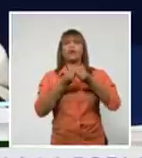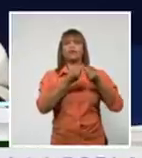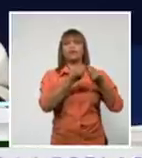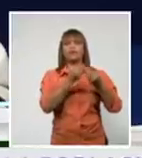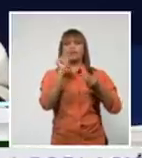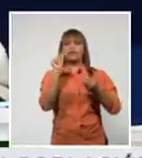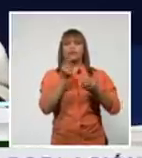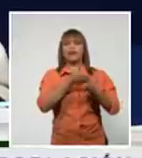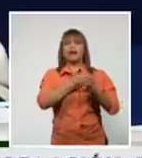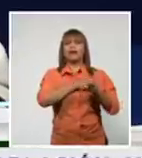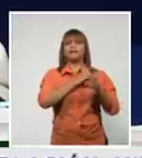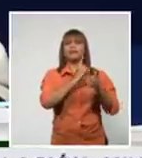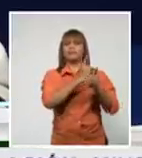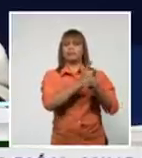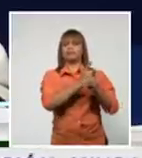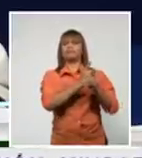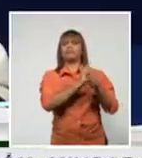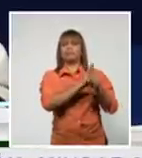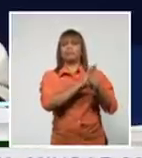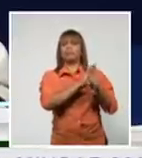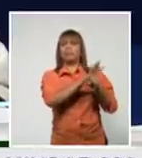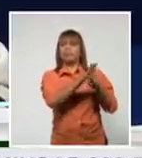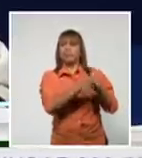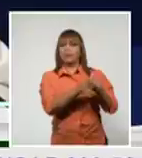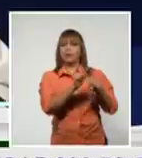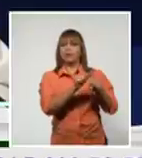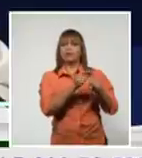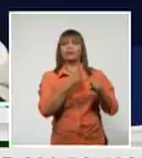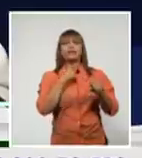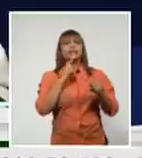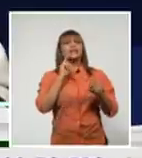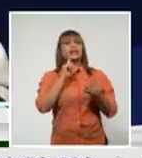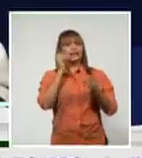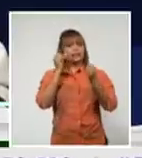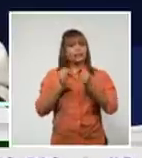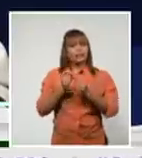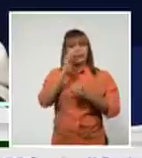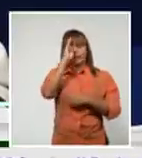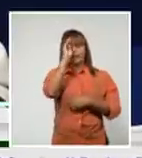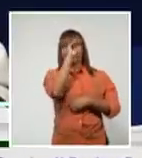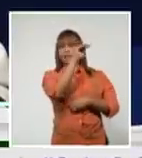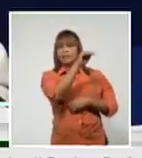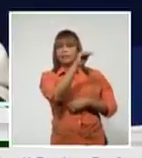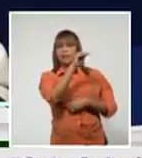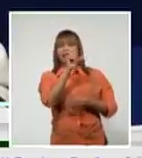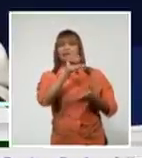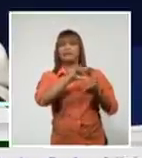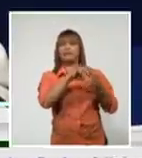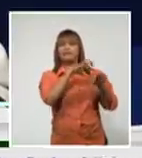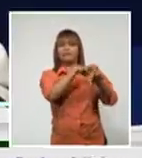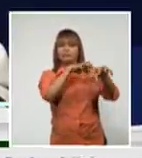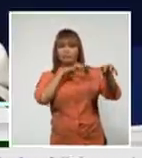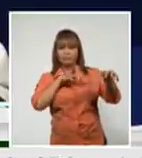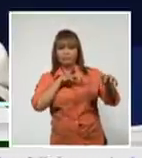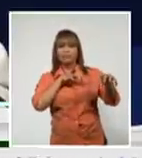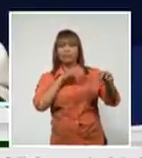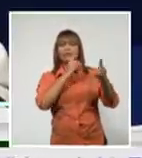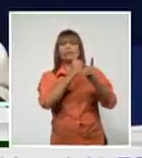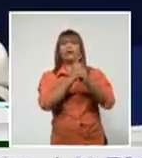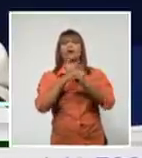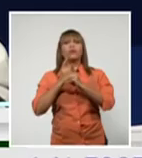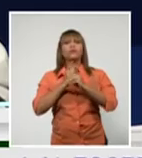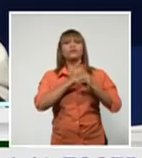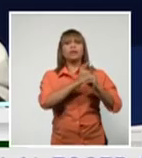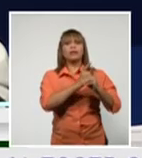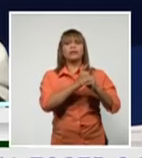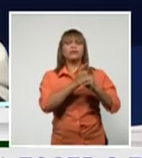confirmados. De hecho, se encontraban ingresados en centros de aislamiento para contacto, lo